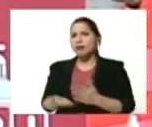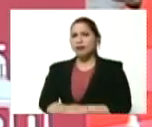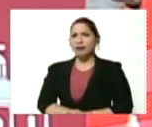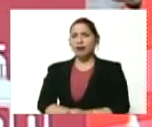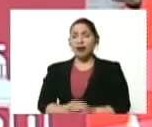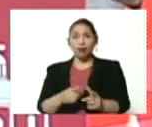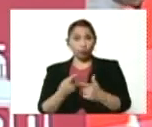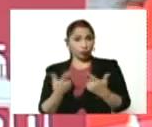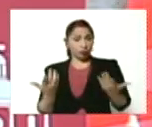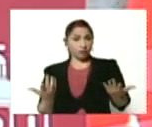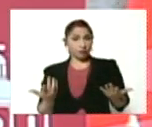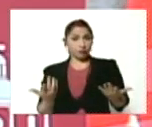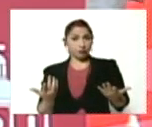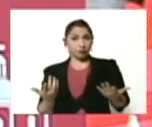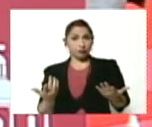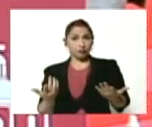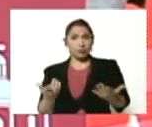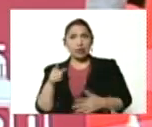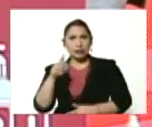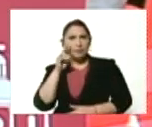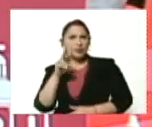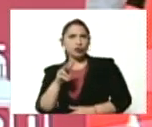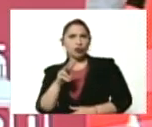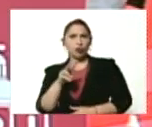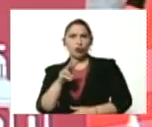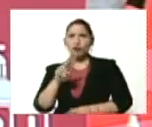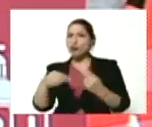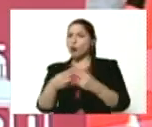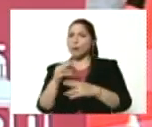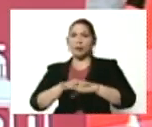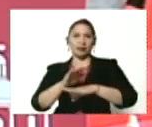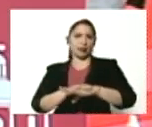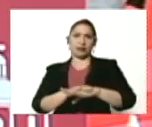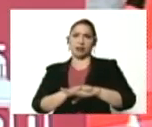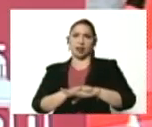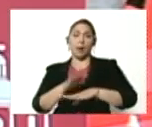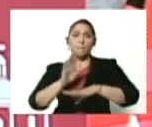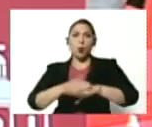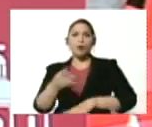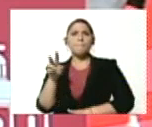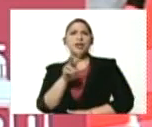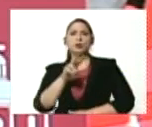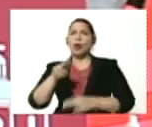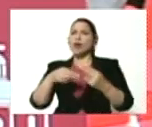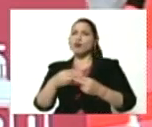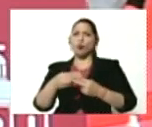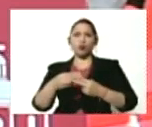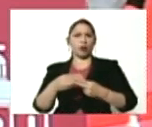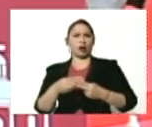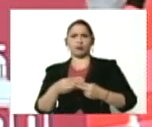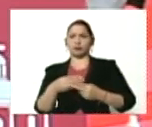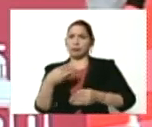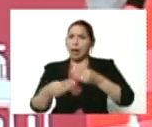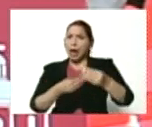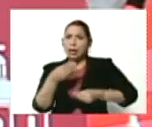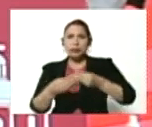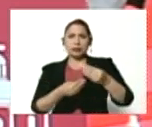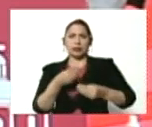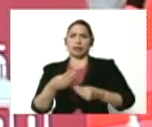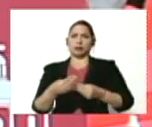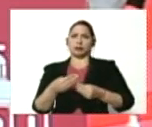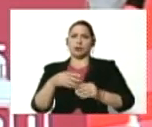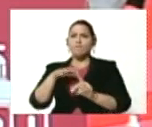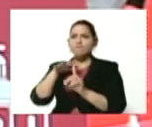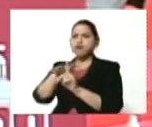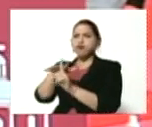Esto es reducción al absurdo, esto nunca ocurriría. Venezuela jamás se prestaría para actos de